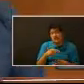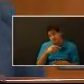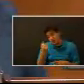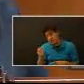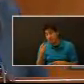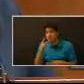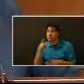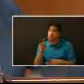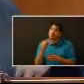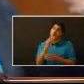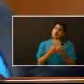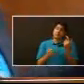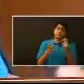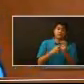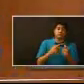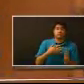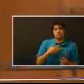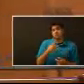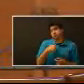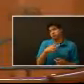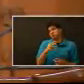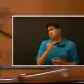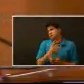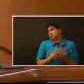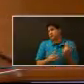entonces yo no voy. Y entonces Débora le dice,